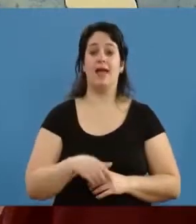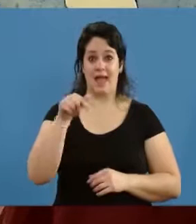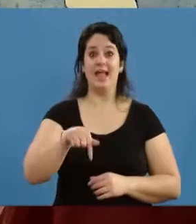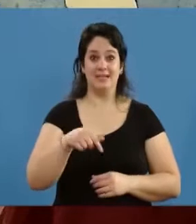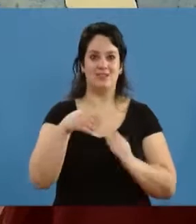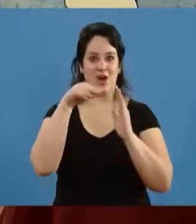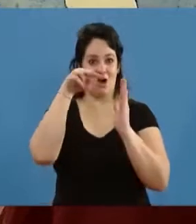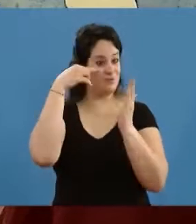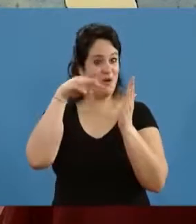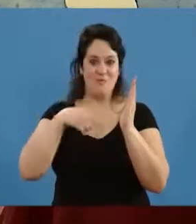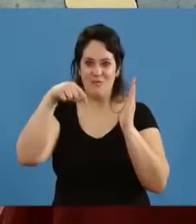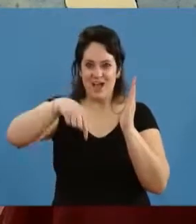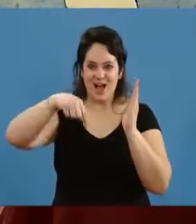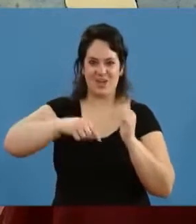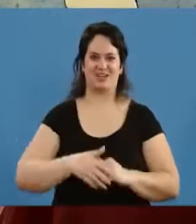lo vamos a ver ahora.